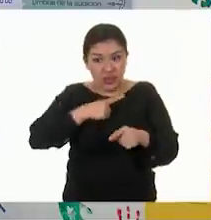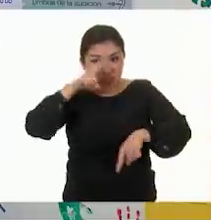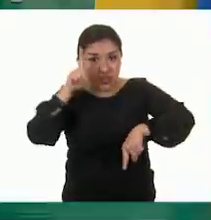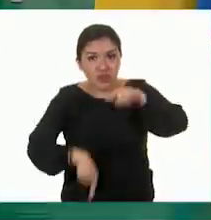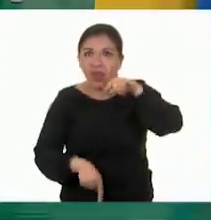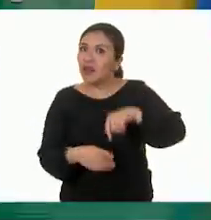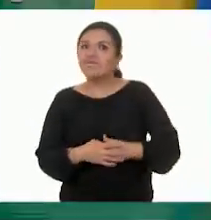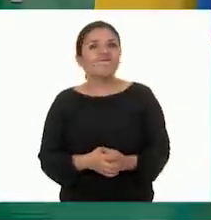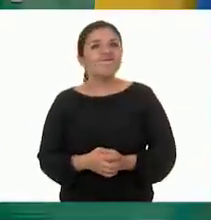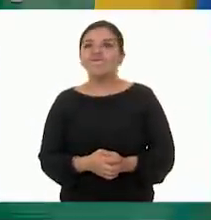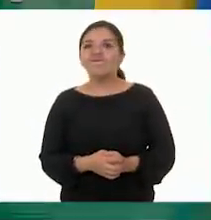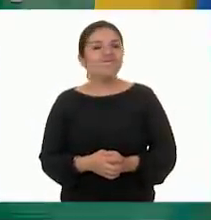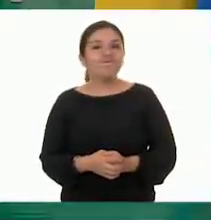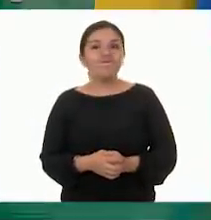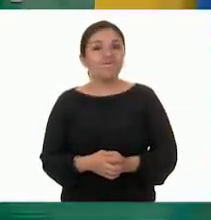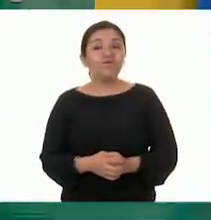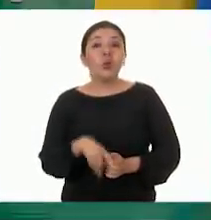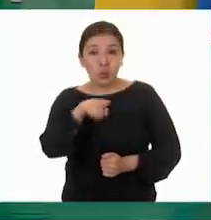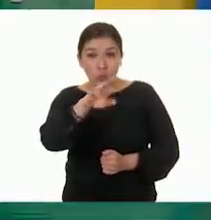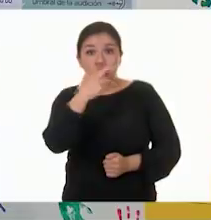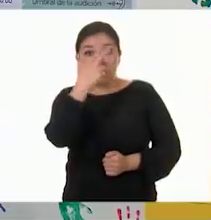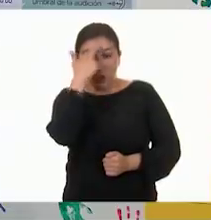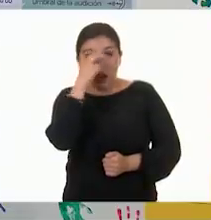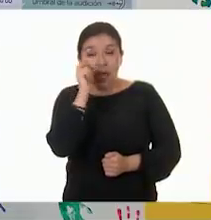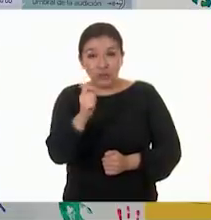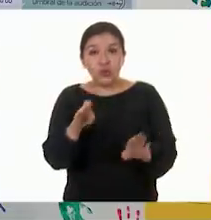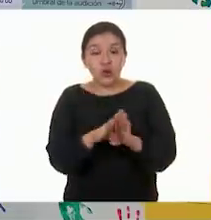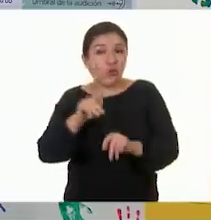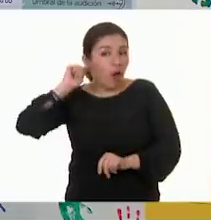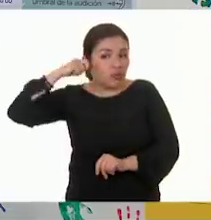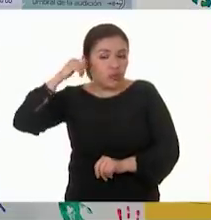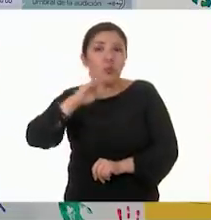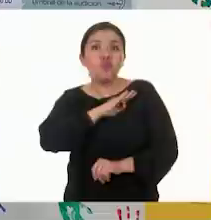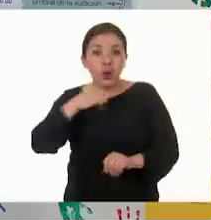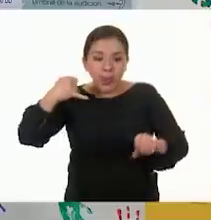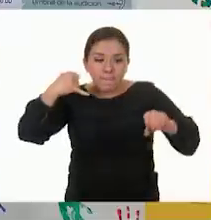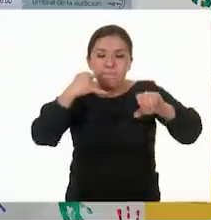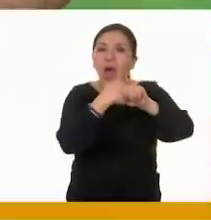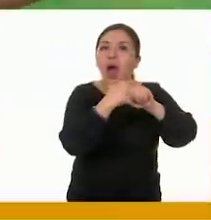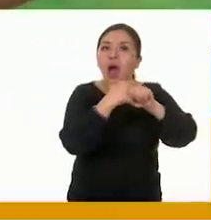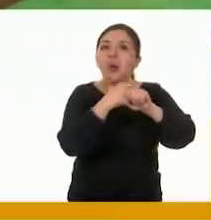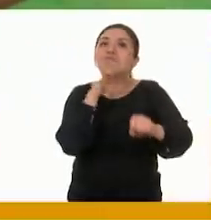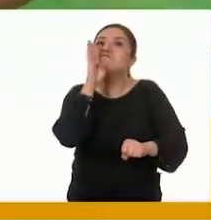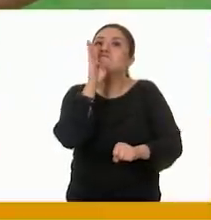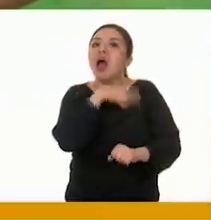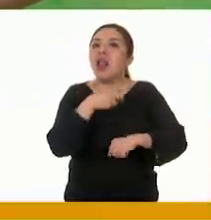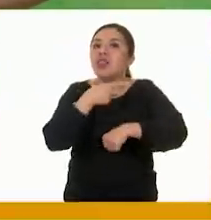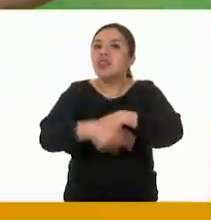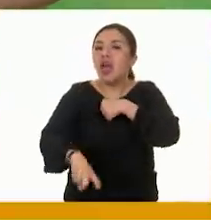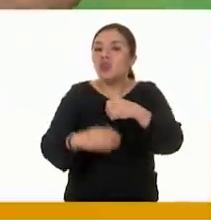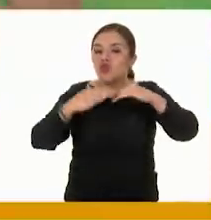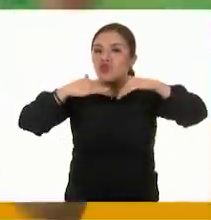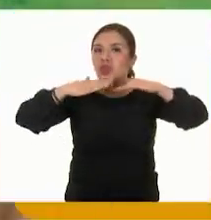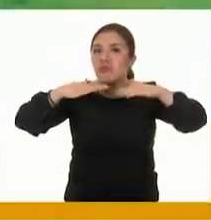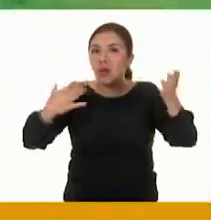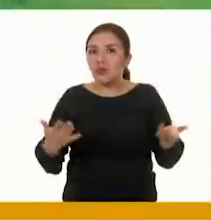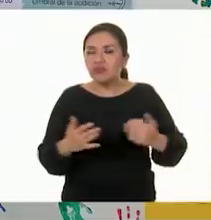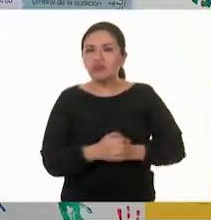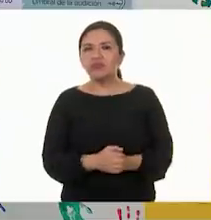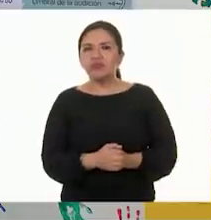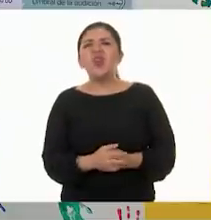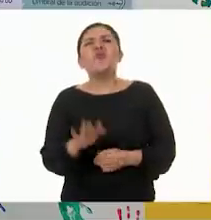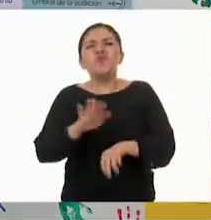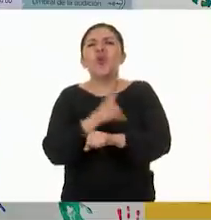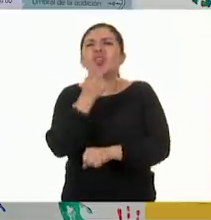hisopo? Uno recuerda que acabamos de ver que los hisopos pueden dañar nuestros tímpanos. ¡Ay! ¡Es verdad! ¿Y por qué generamos